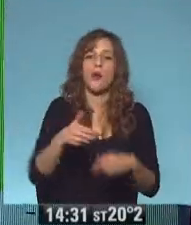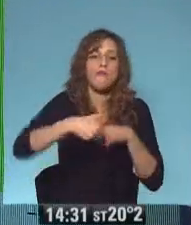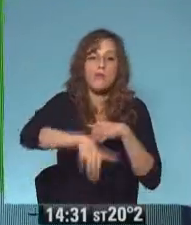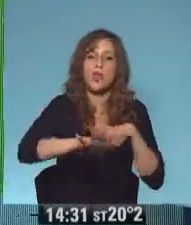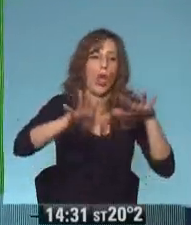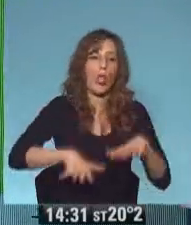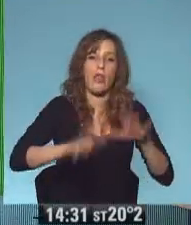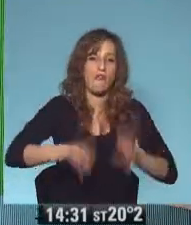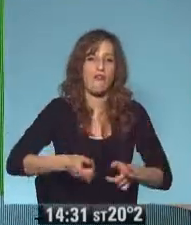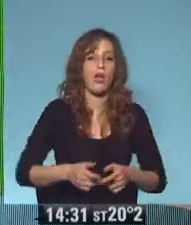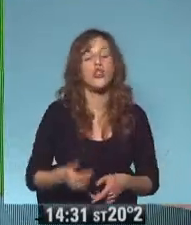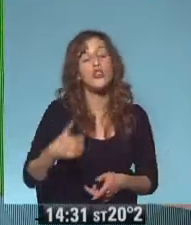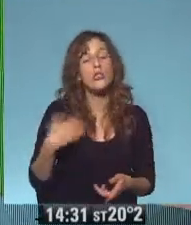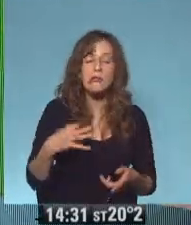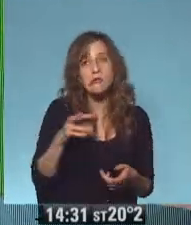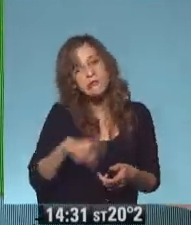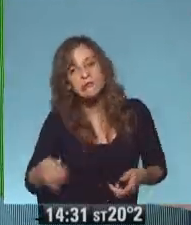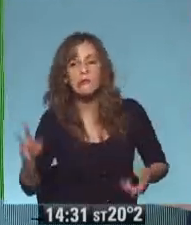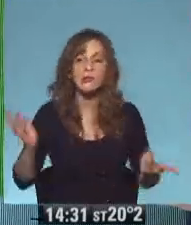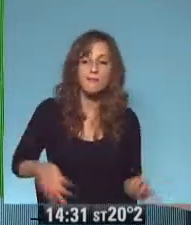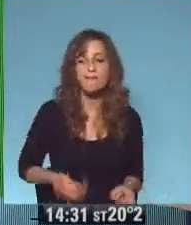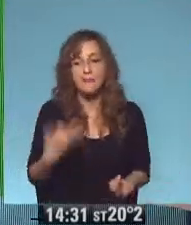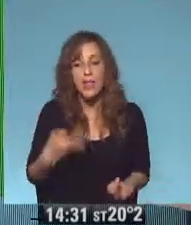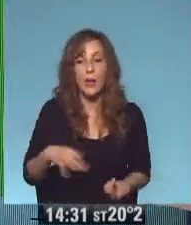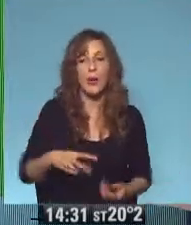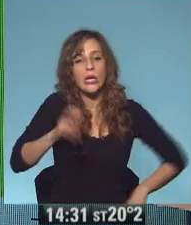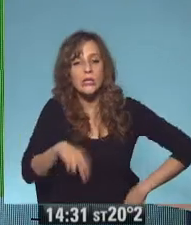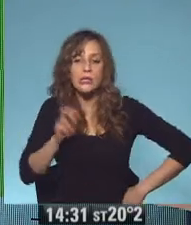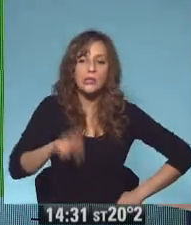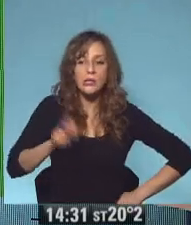llevar. Voy no a tener puedes. Que caminar. Me lo saludo y sigo.